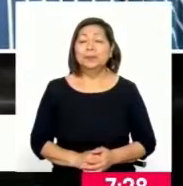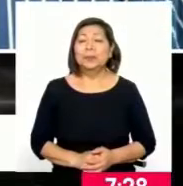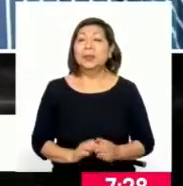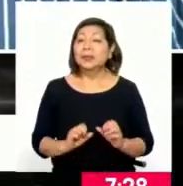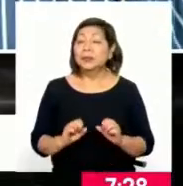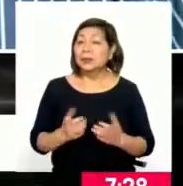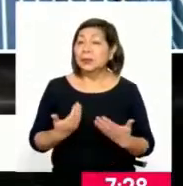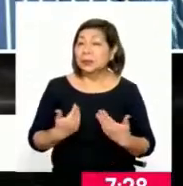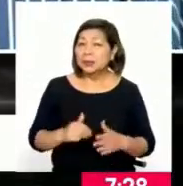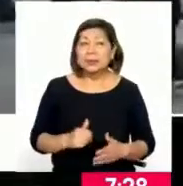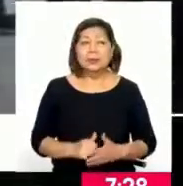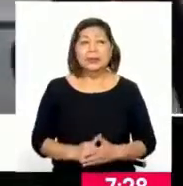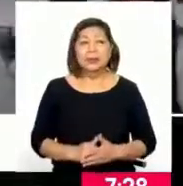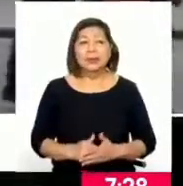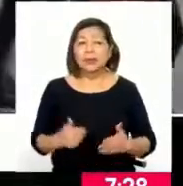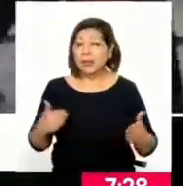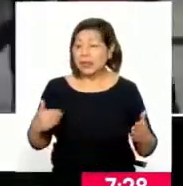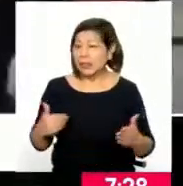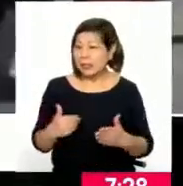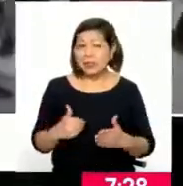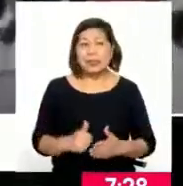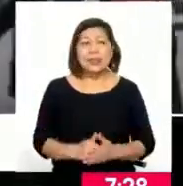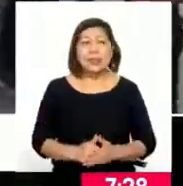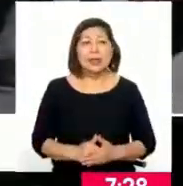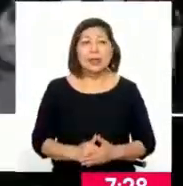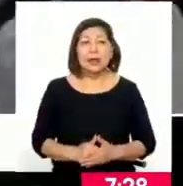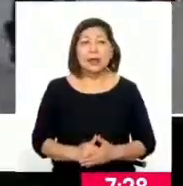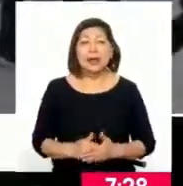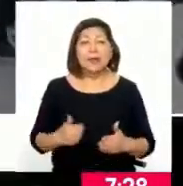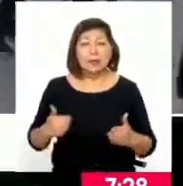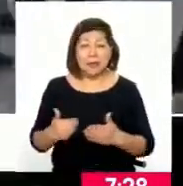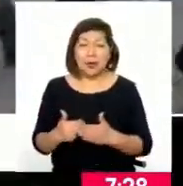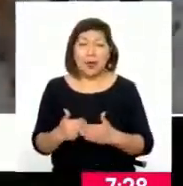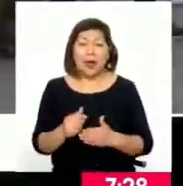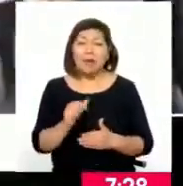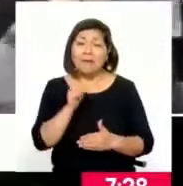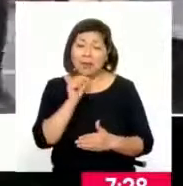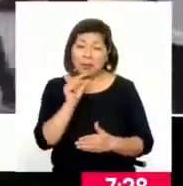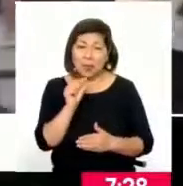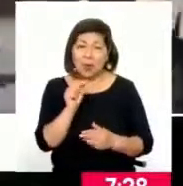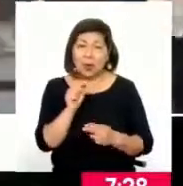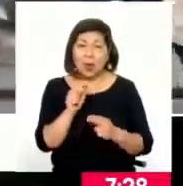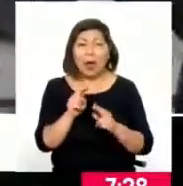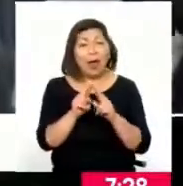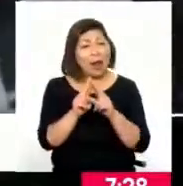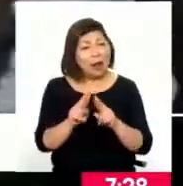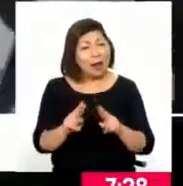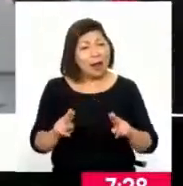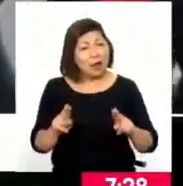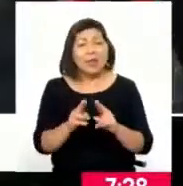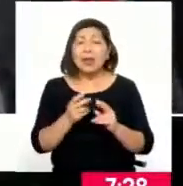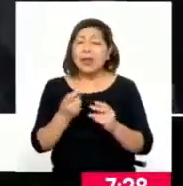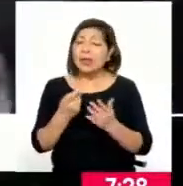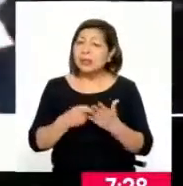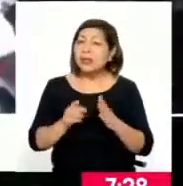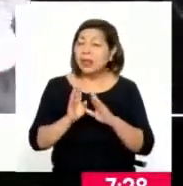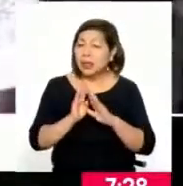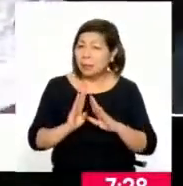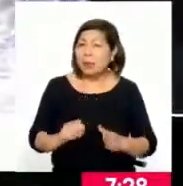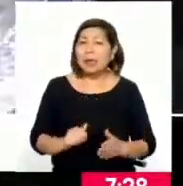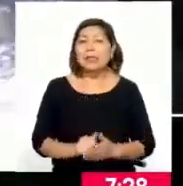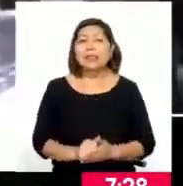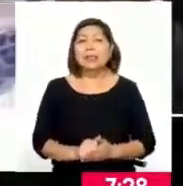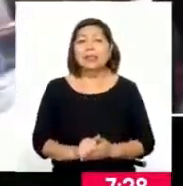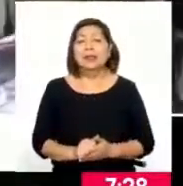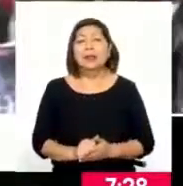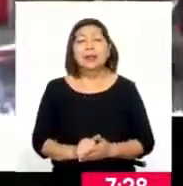Nosotros estamos ya cercanos a la fiesta de Navidad. La fiesta de Navidad es de paz. La fiesta de Navidad